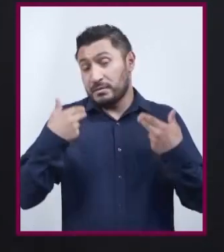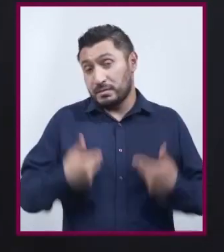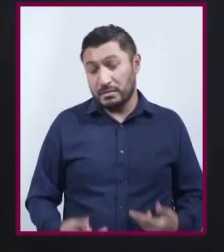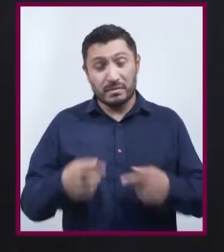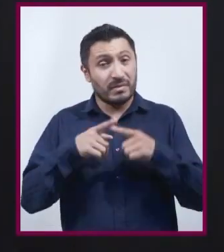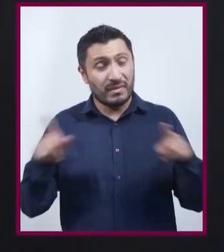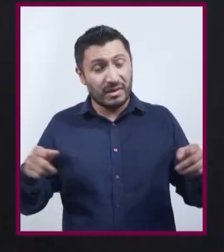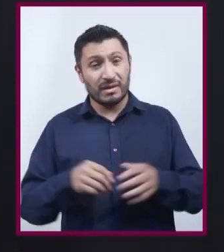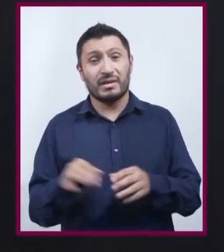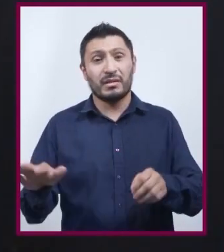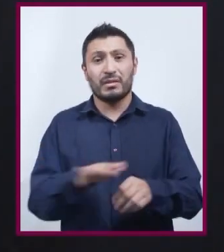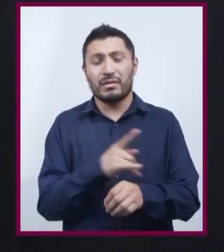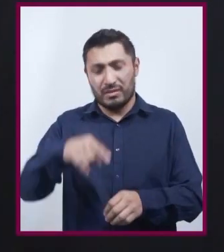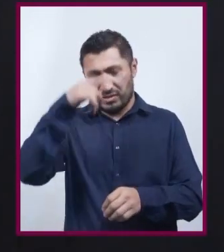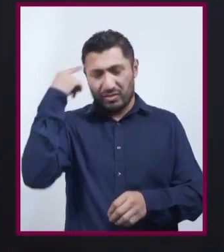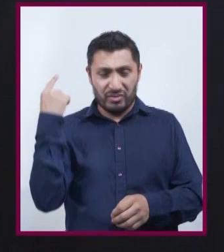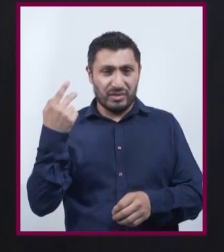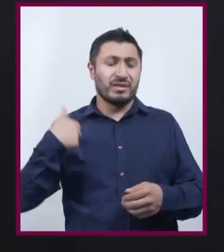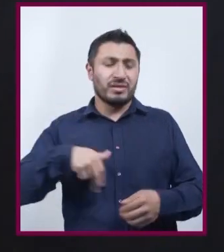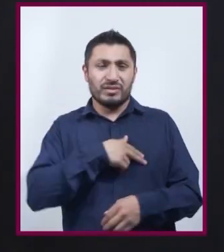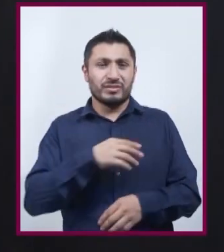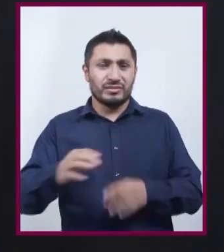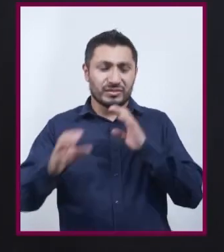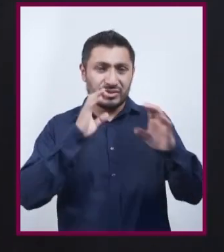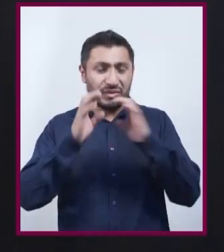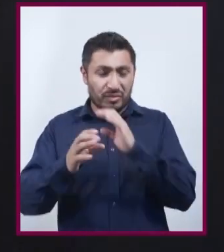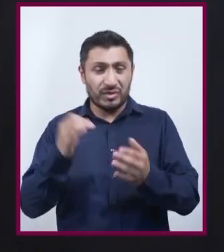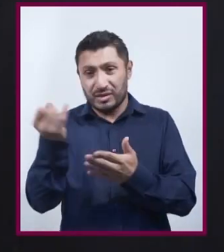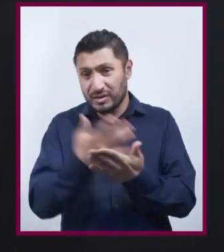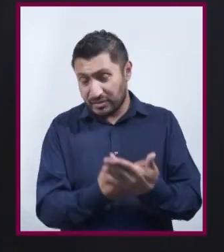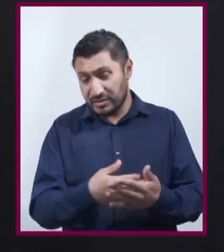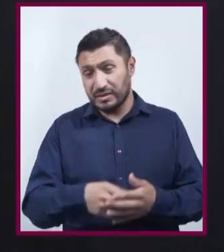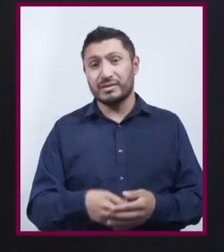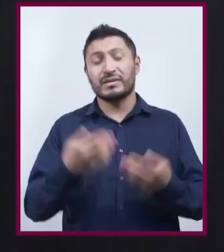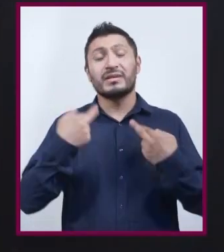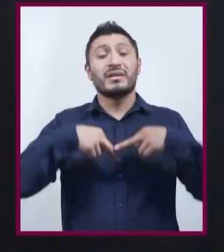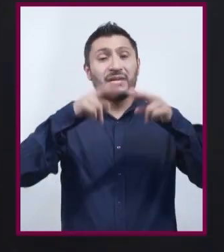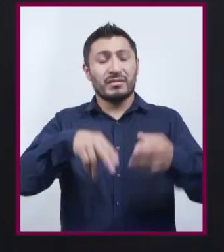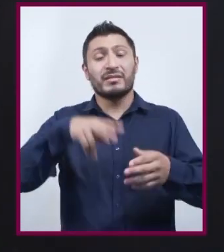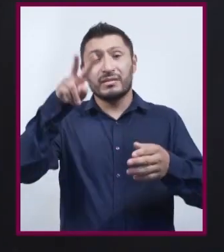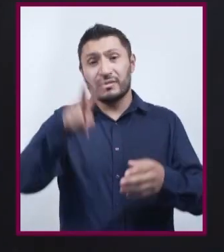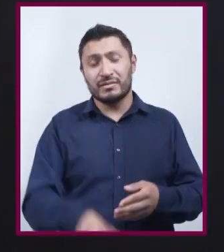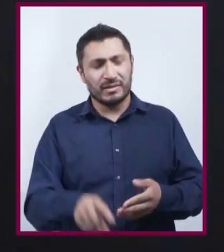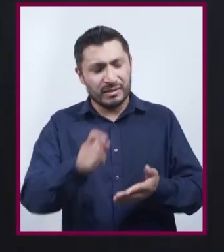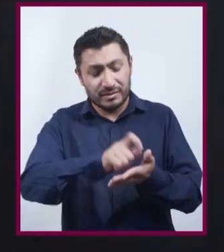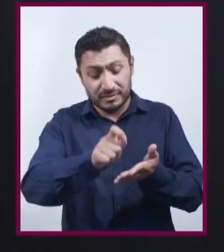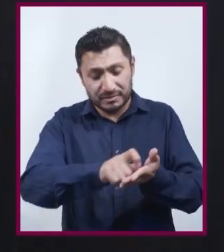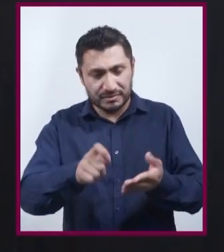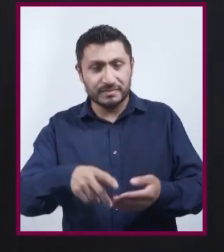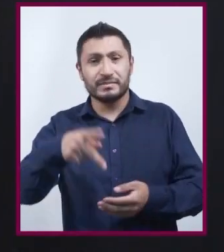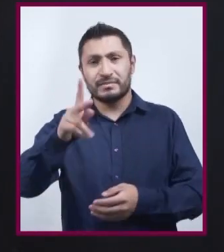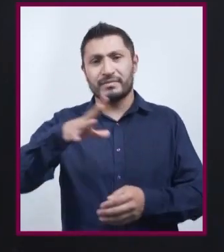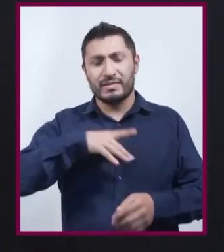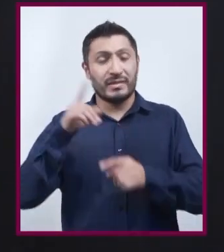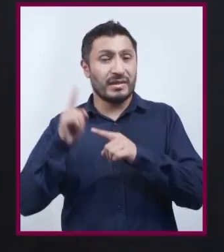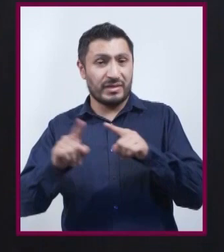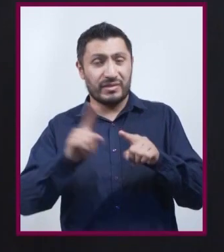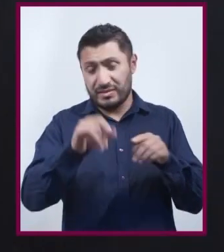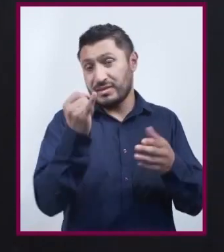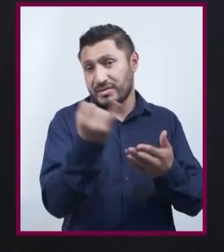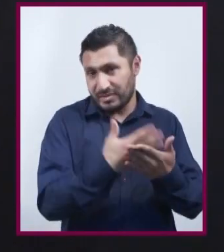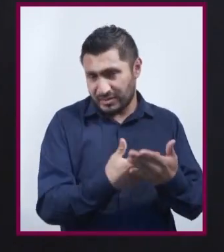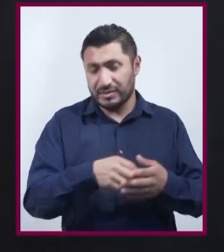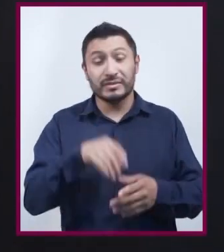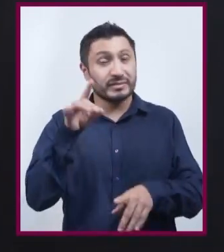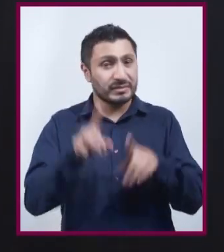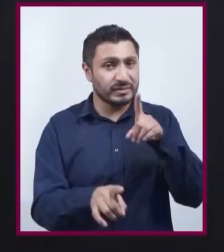especie, porque es relativamente fácil comunicar a través de ellas, tan solo porque son una representación de la realidad,